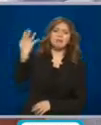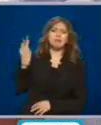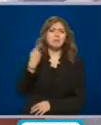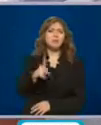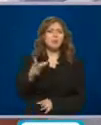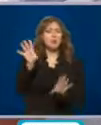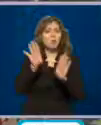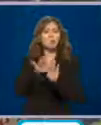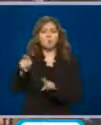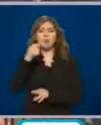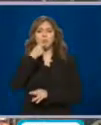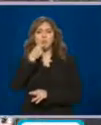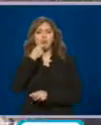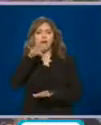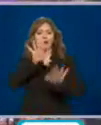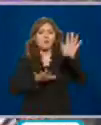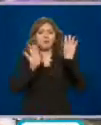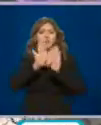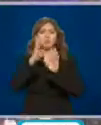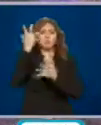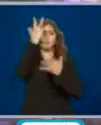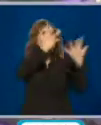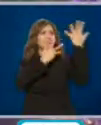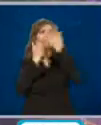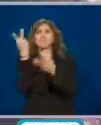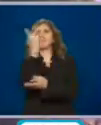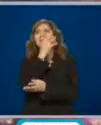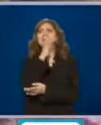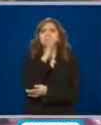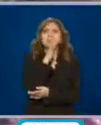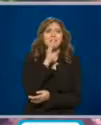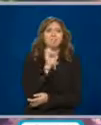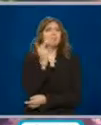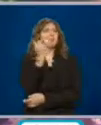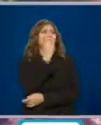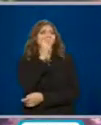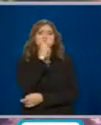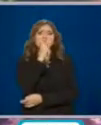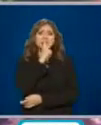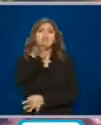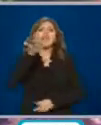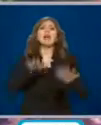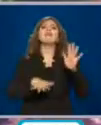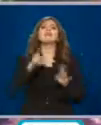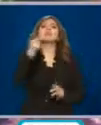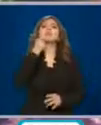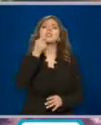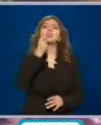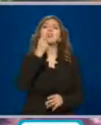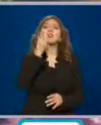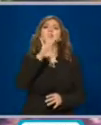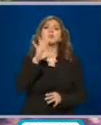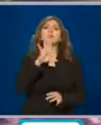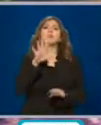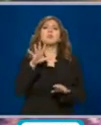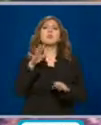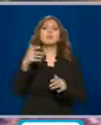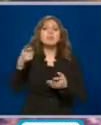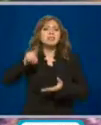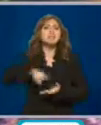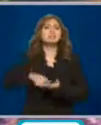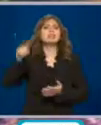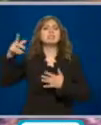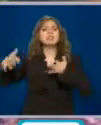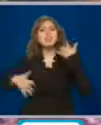¿no? Hay una confusión, puede haber, o sea, como sentimientos encontrados o como inclusive pues mucho enojo. También vamos a recordar que para